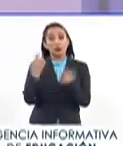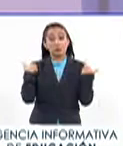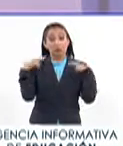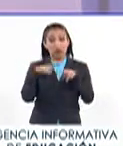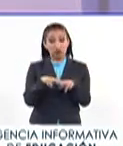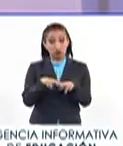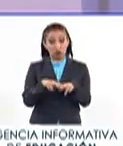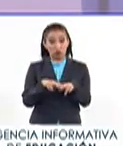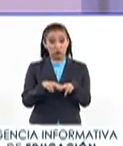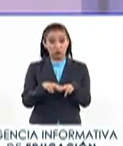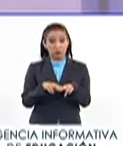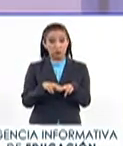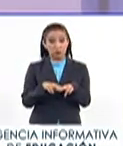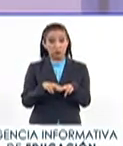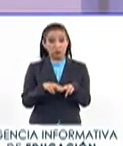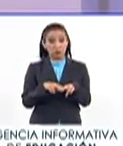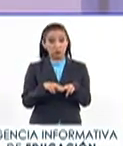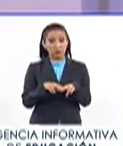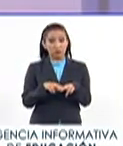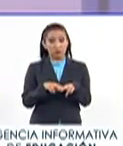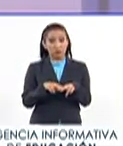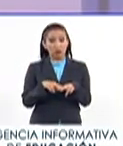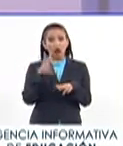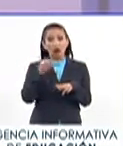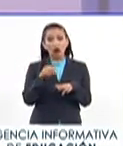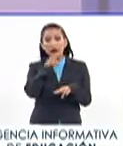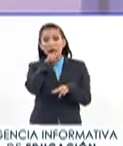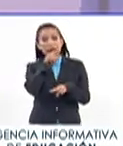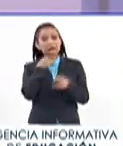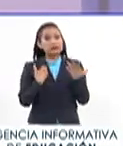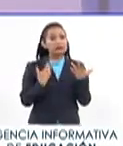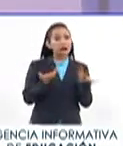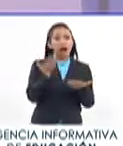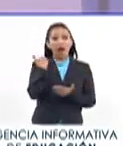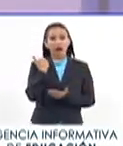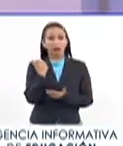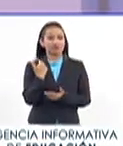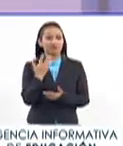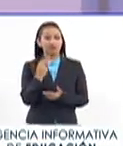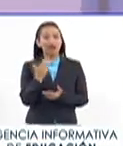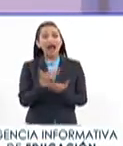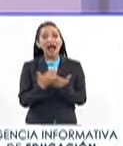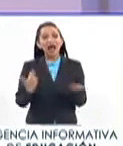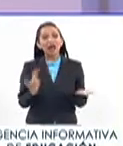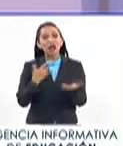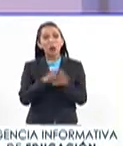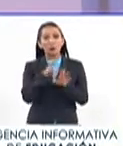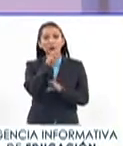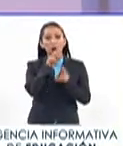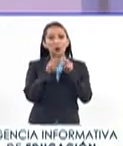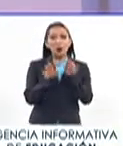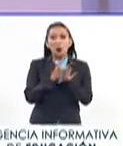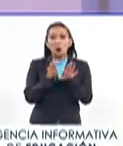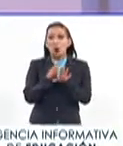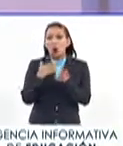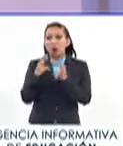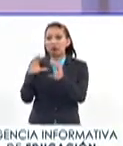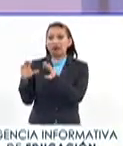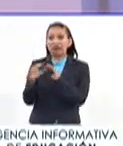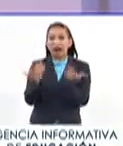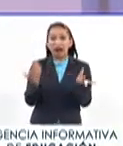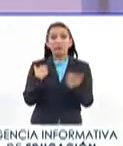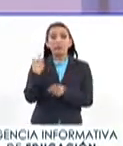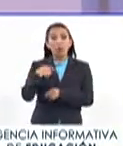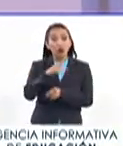los maestros ya no están tan preocupados como antes, ¿no? Antes estaban como muy preocupados cómo nos van a enseñar, pero